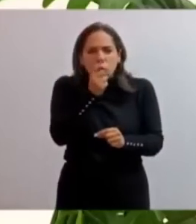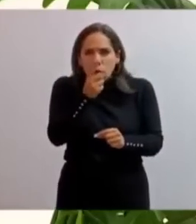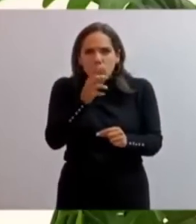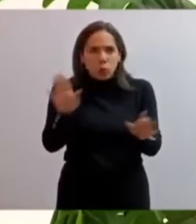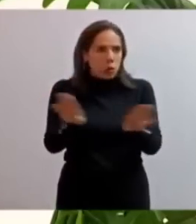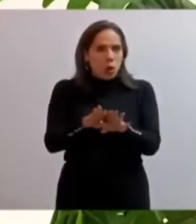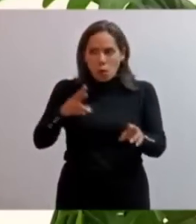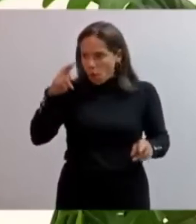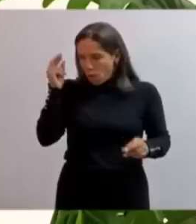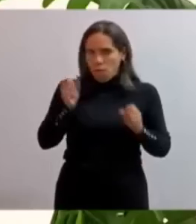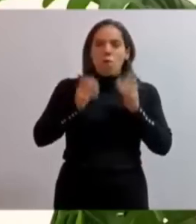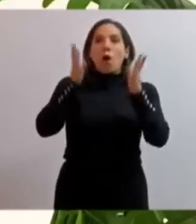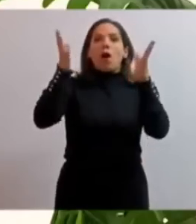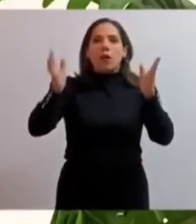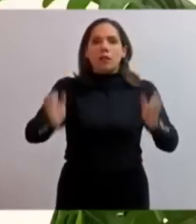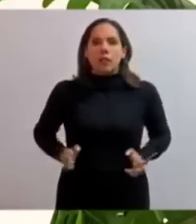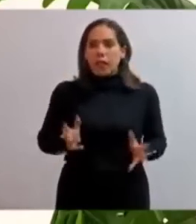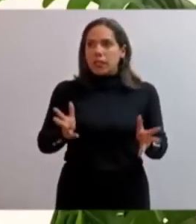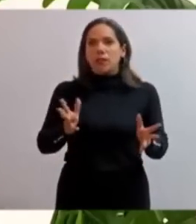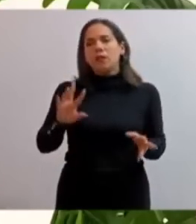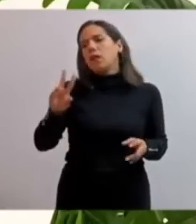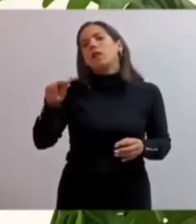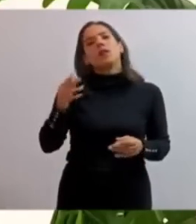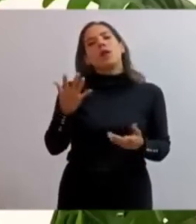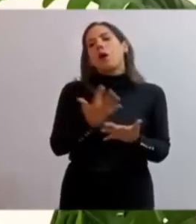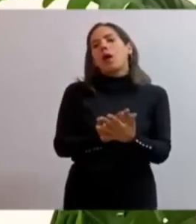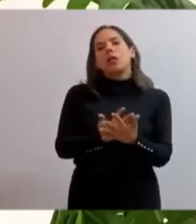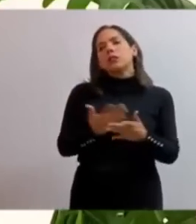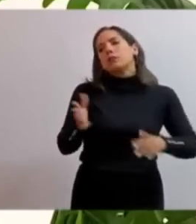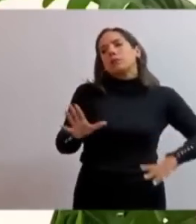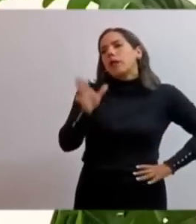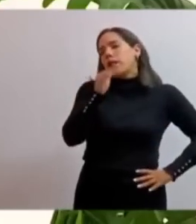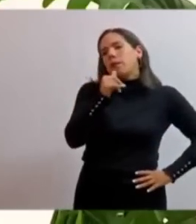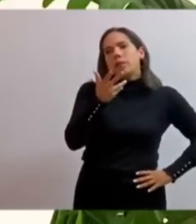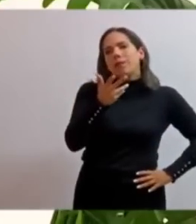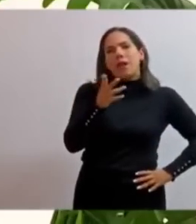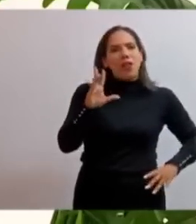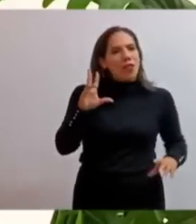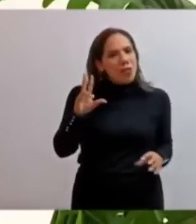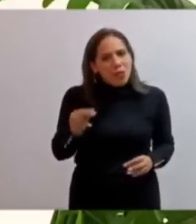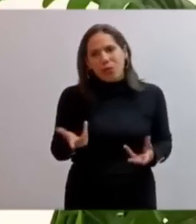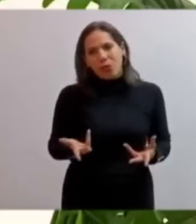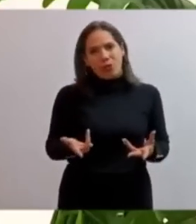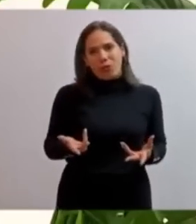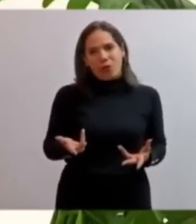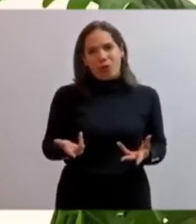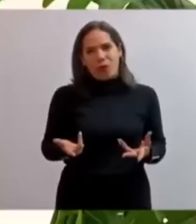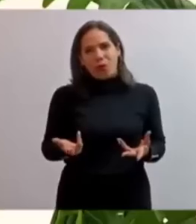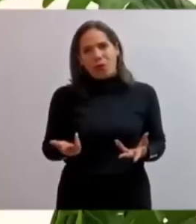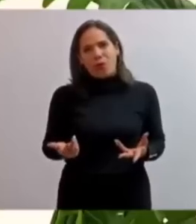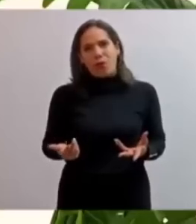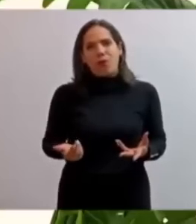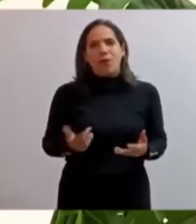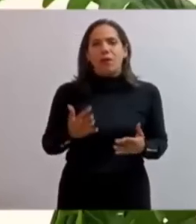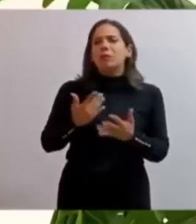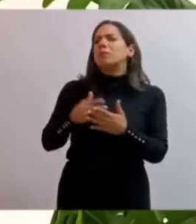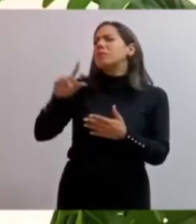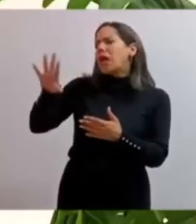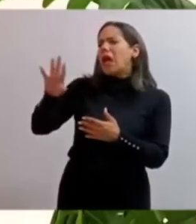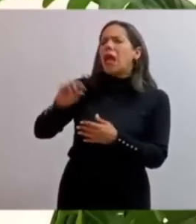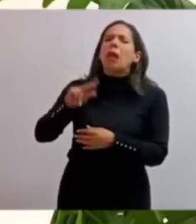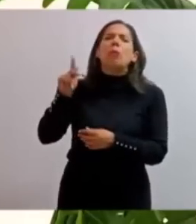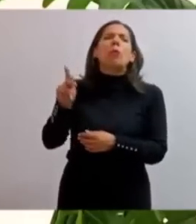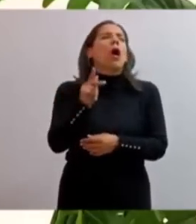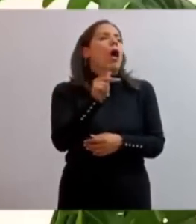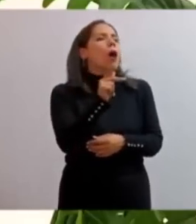No podemos esperarnos a decir, oye, ¿y qué dice este autor o qué dice este texto? O espéreme tantito, voy a